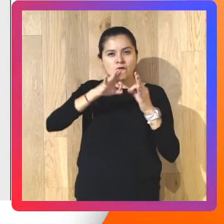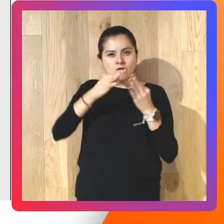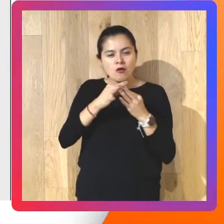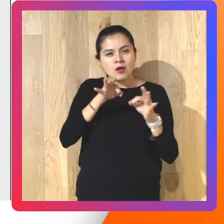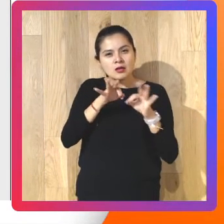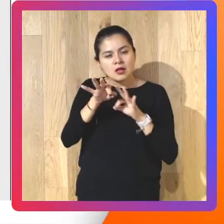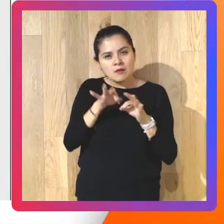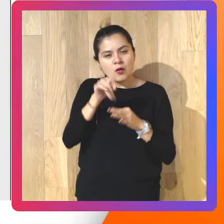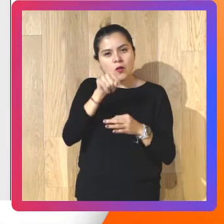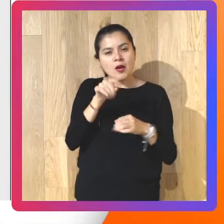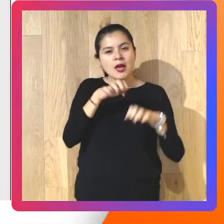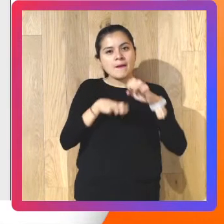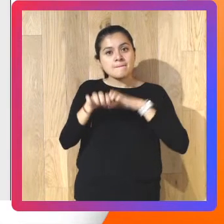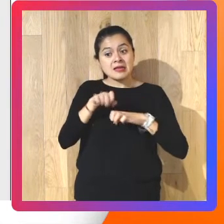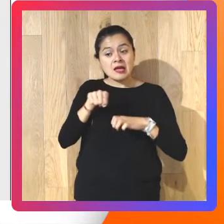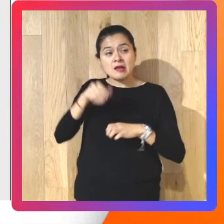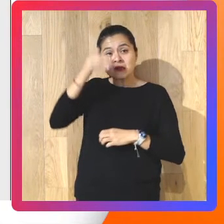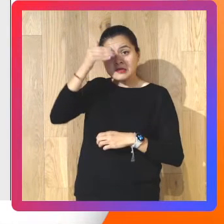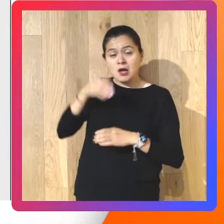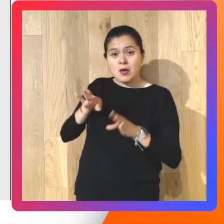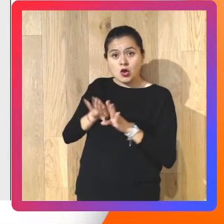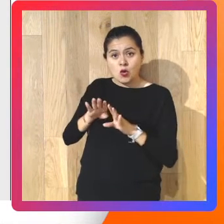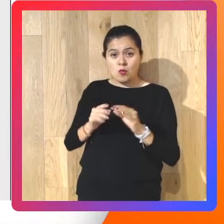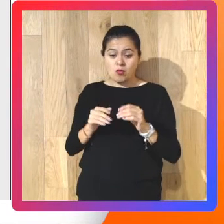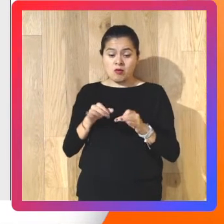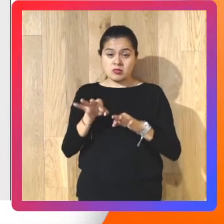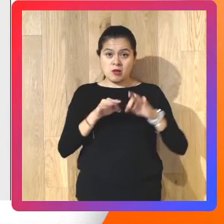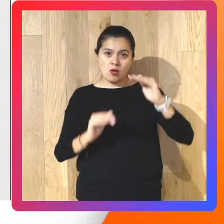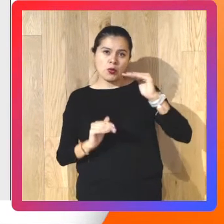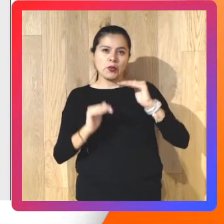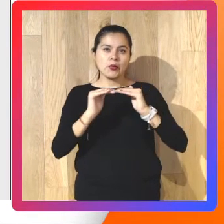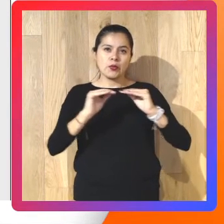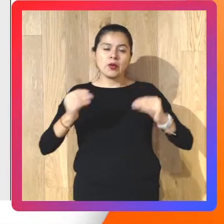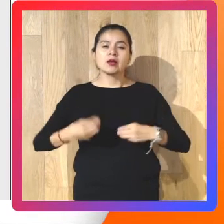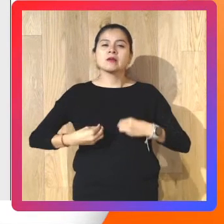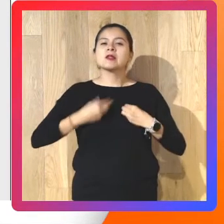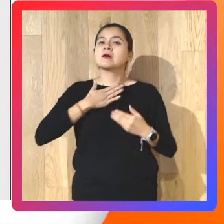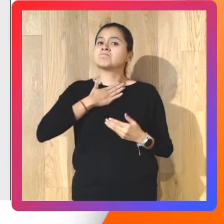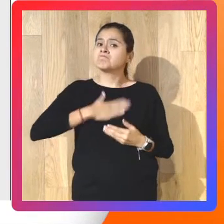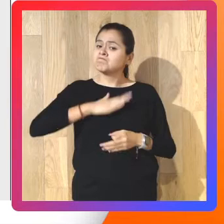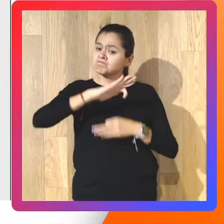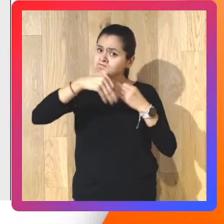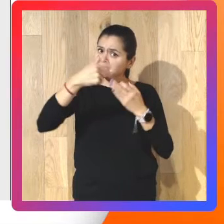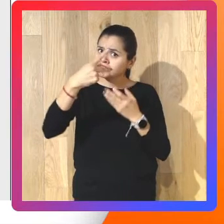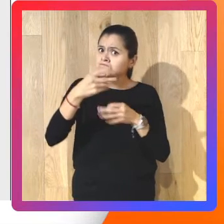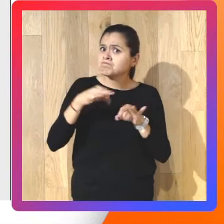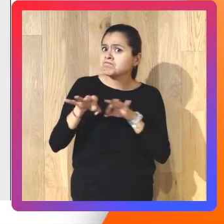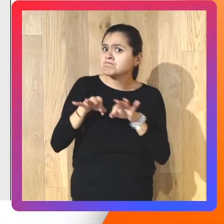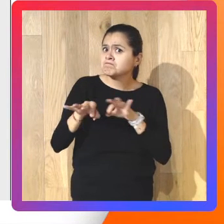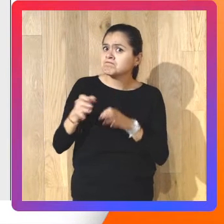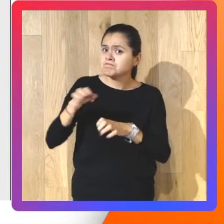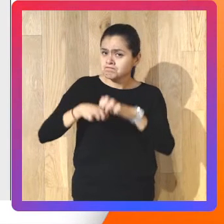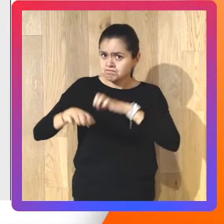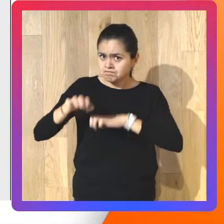para saber cómo garantizar una mayor igualdad laboral y una vida digna para los empleados a través de la evaluación